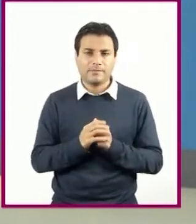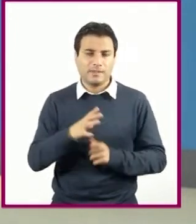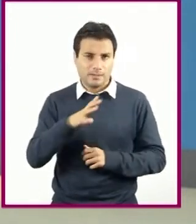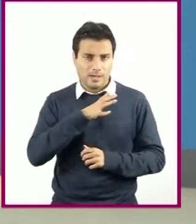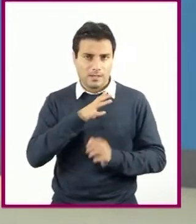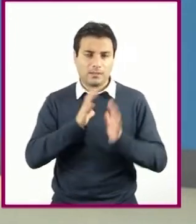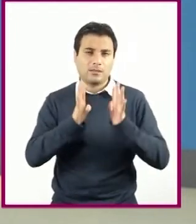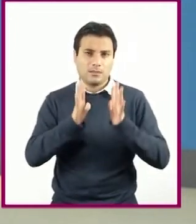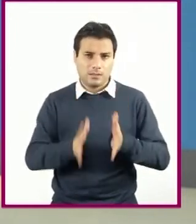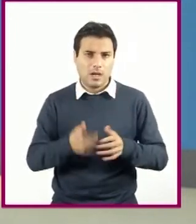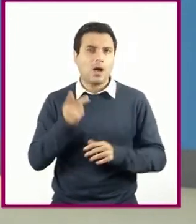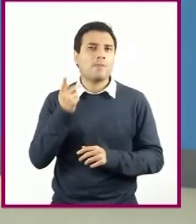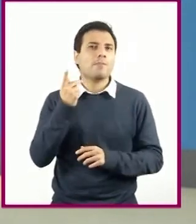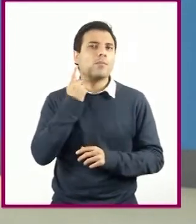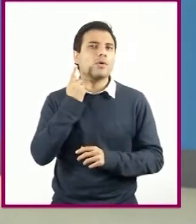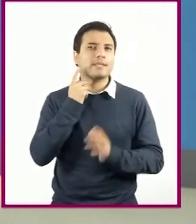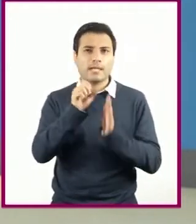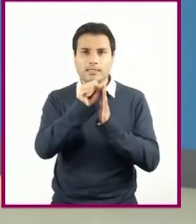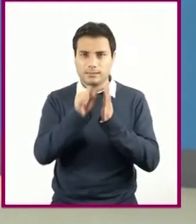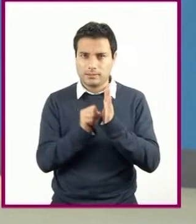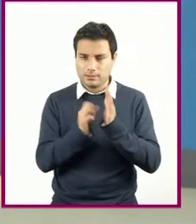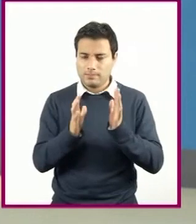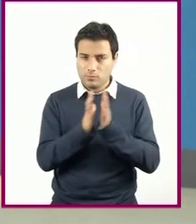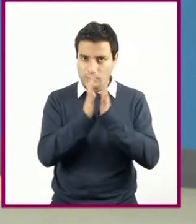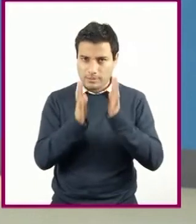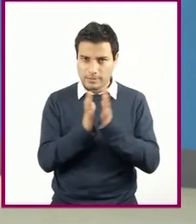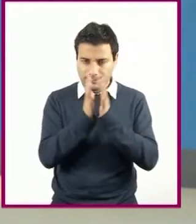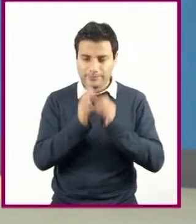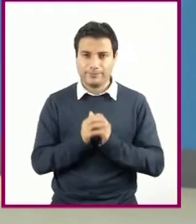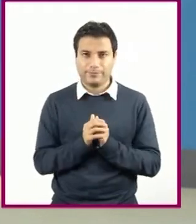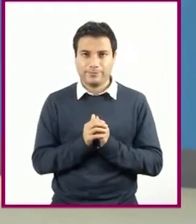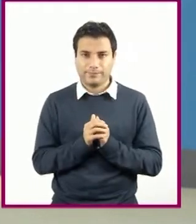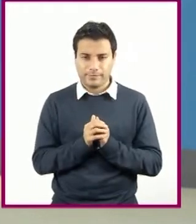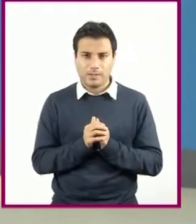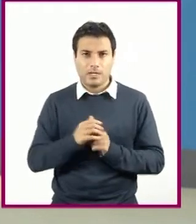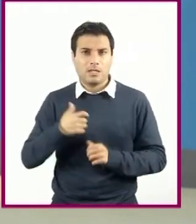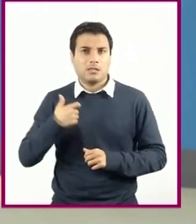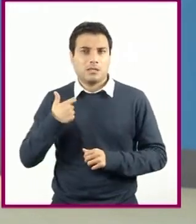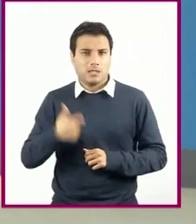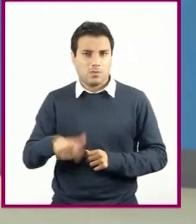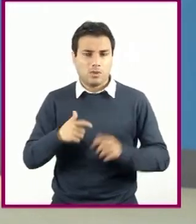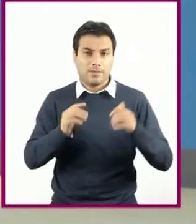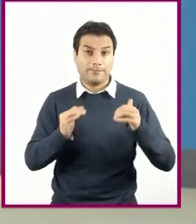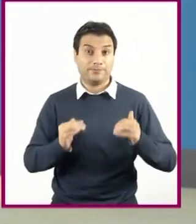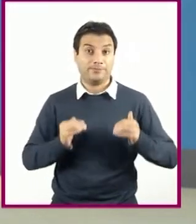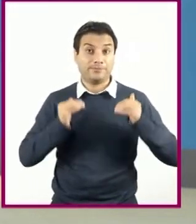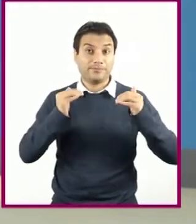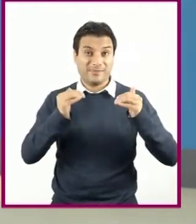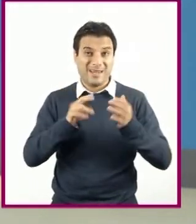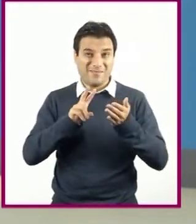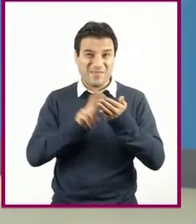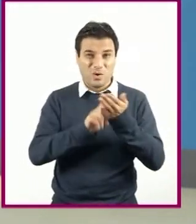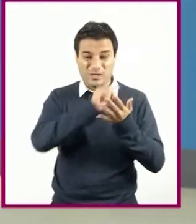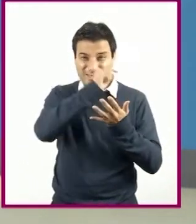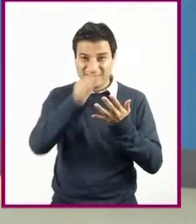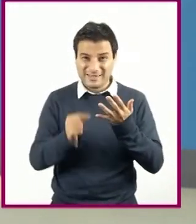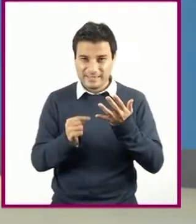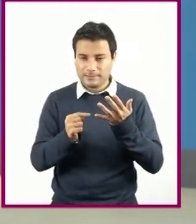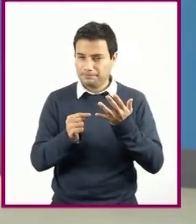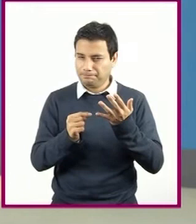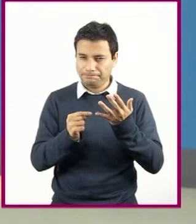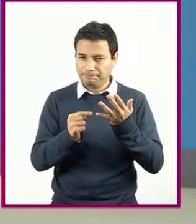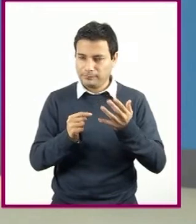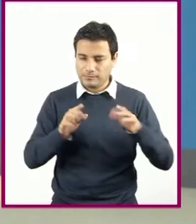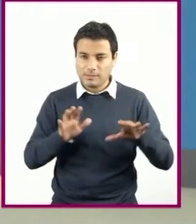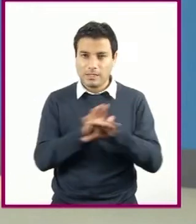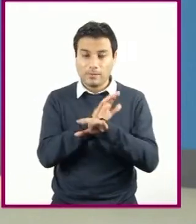democratización de la política, el debilitamiento entre la burguesía triunfante y los valores tradicionales,